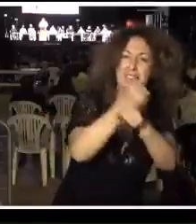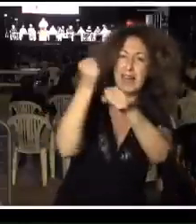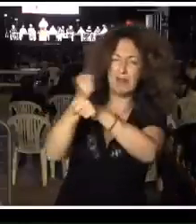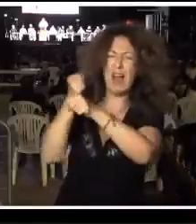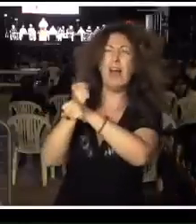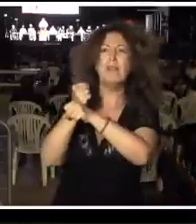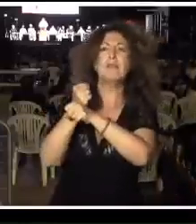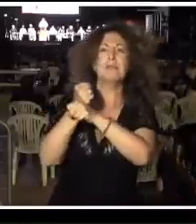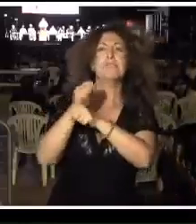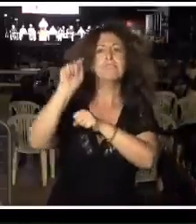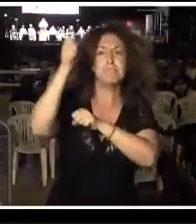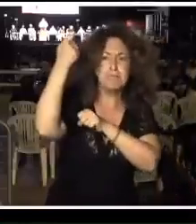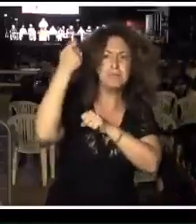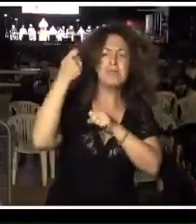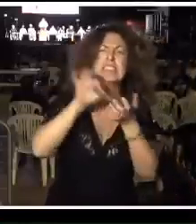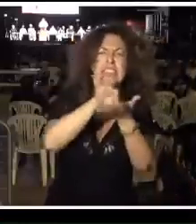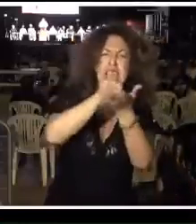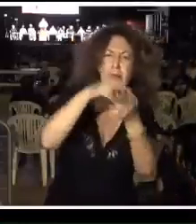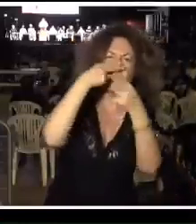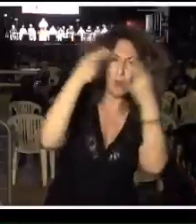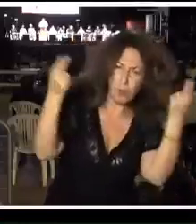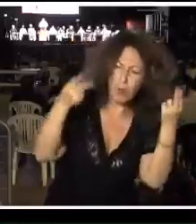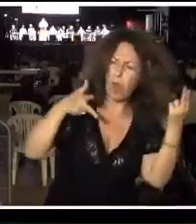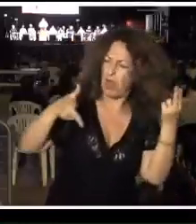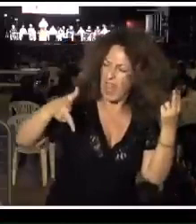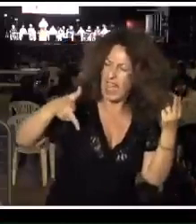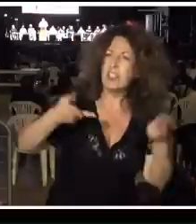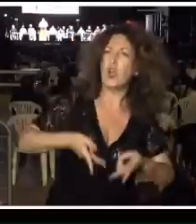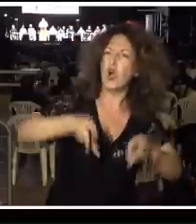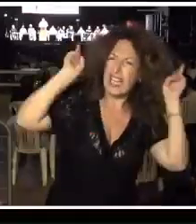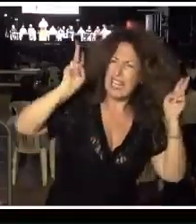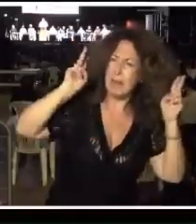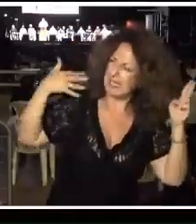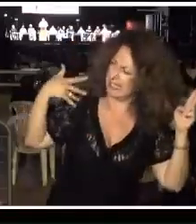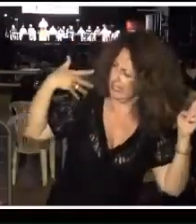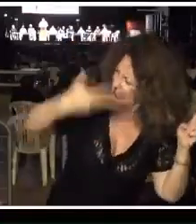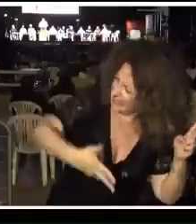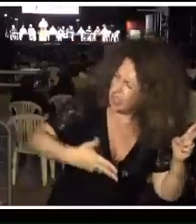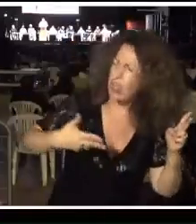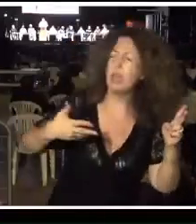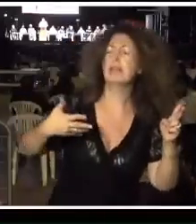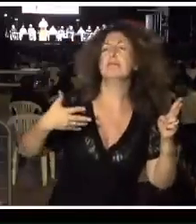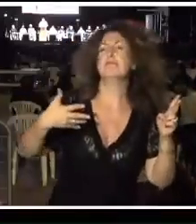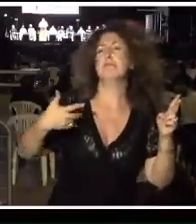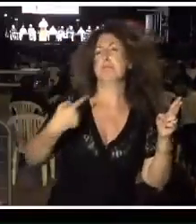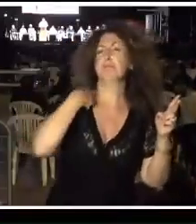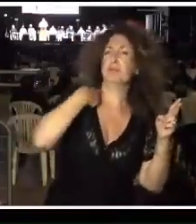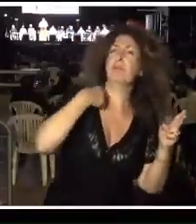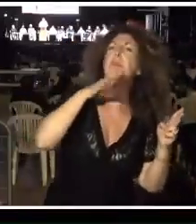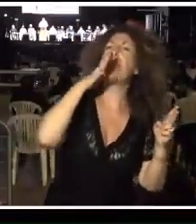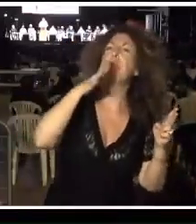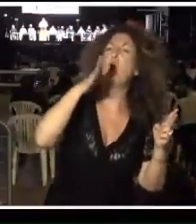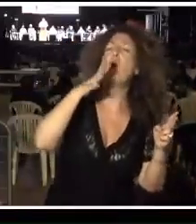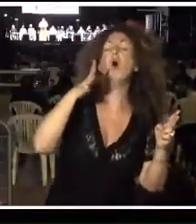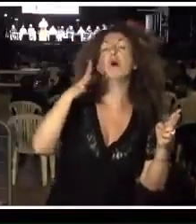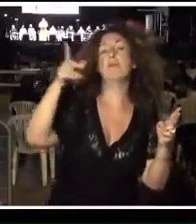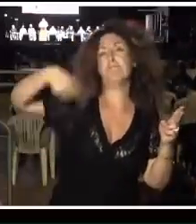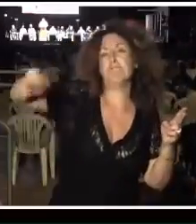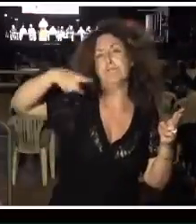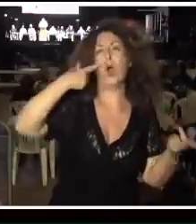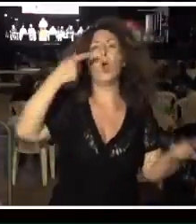los derechos y libertades recortados durante los duros años de los ajustes